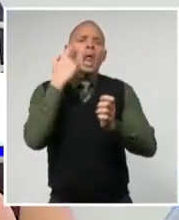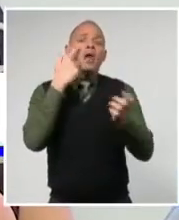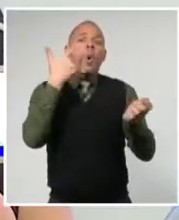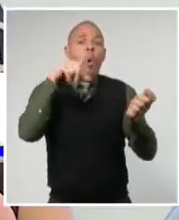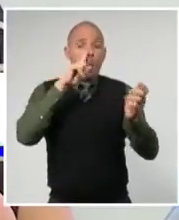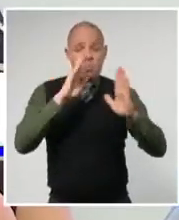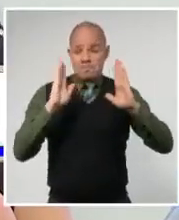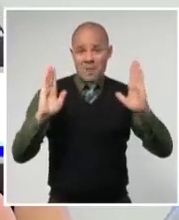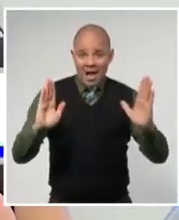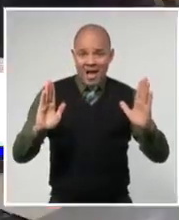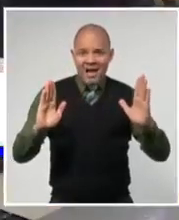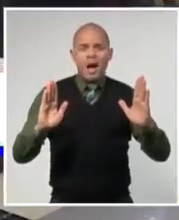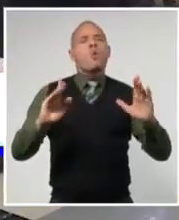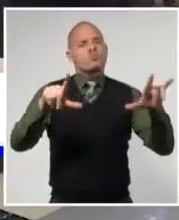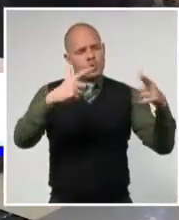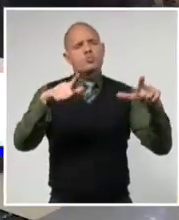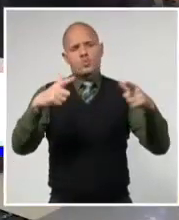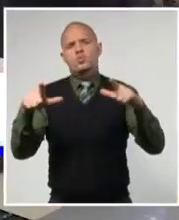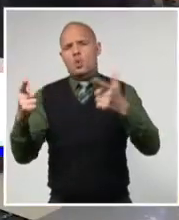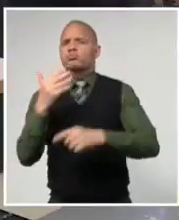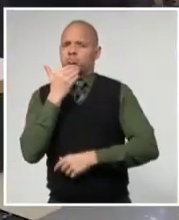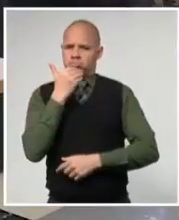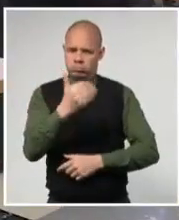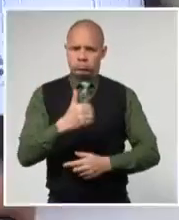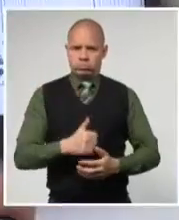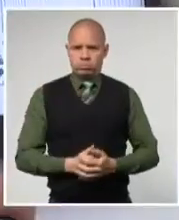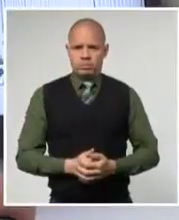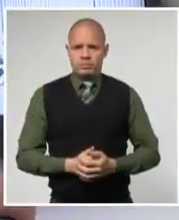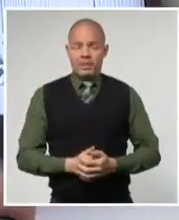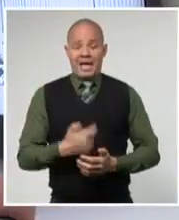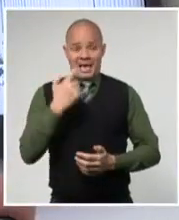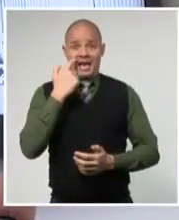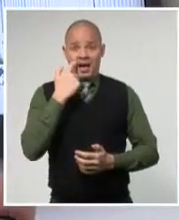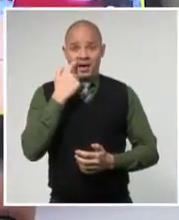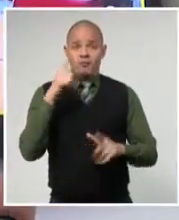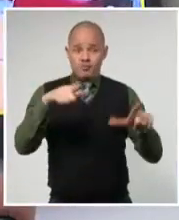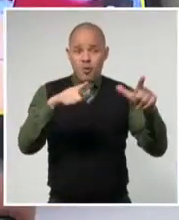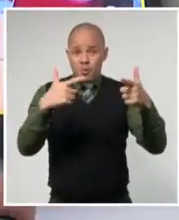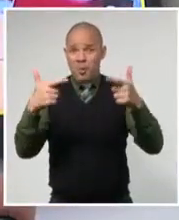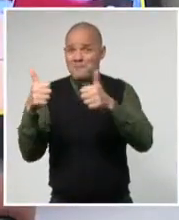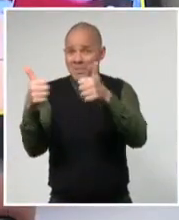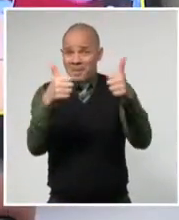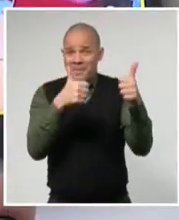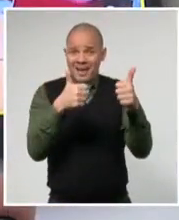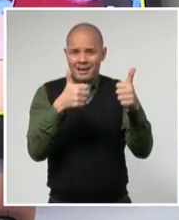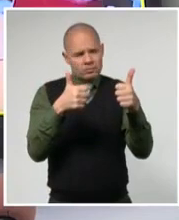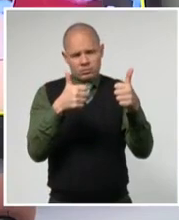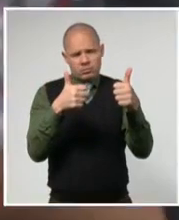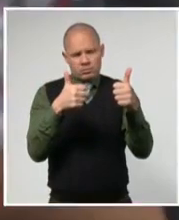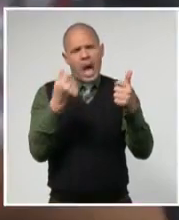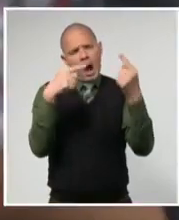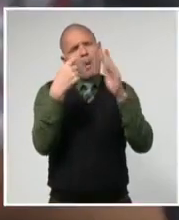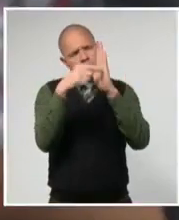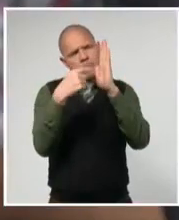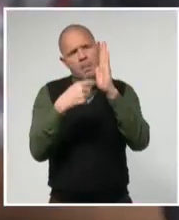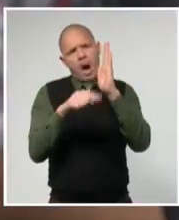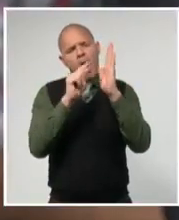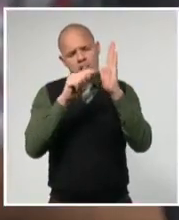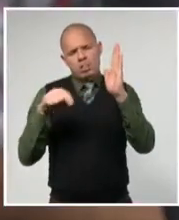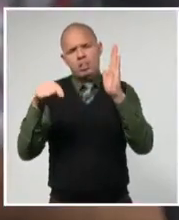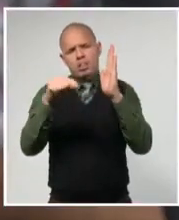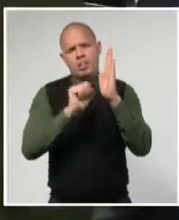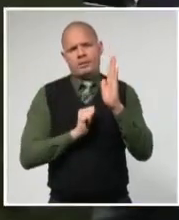día 24 de junio. Pese a lo alcanzado, persisten dificultades, entre ellas el grado de